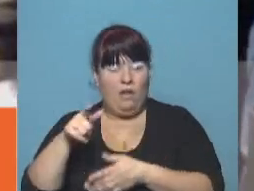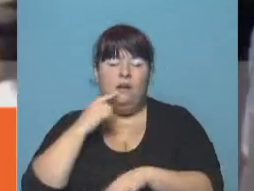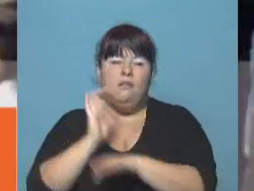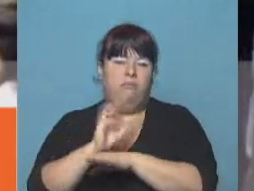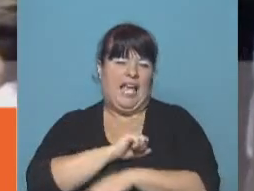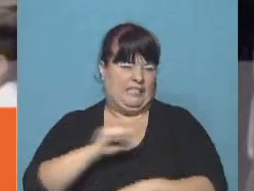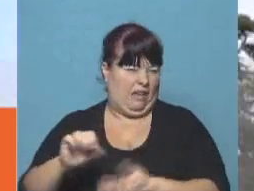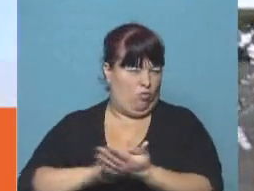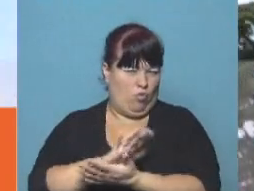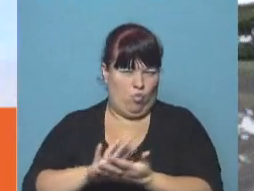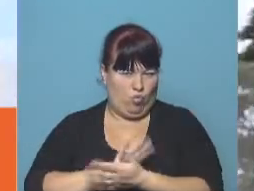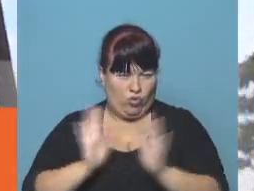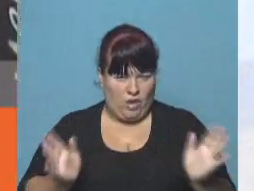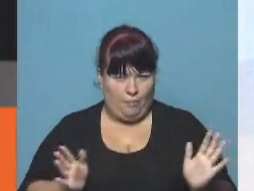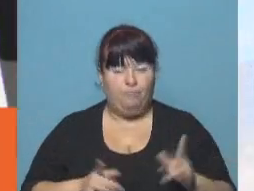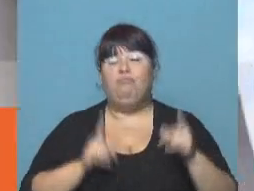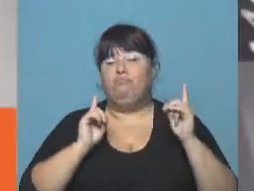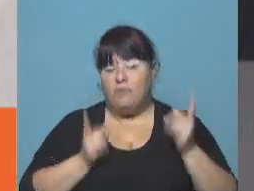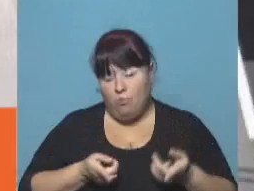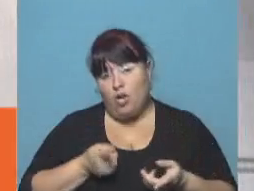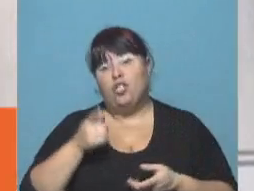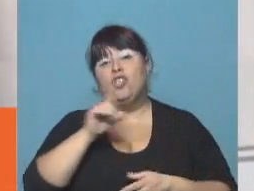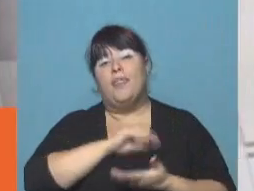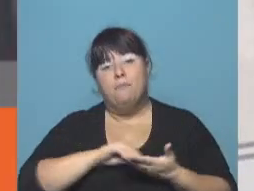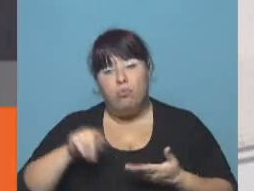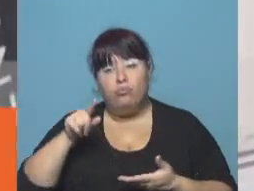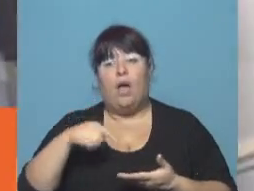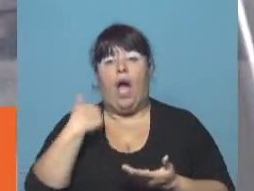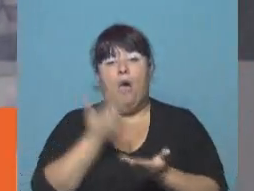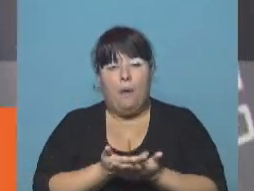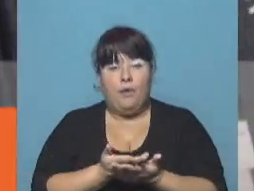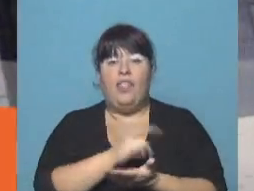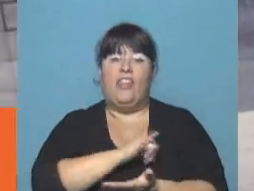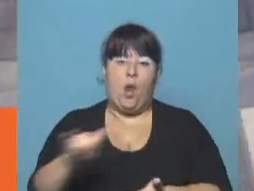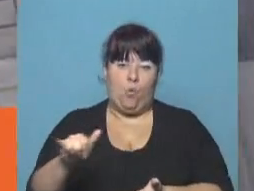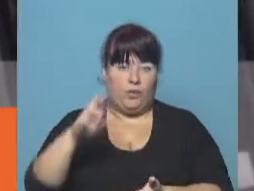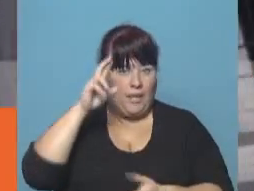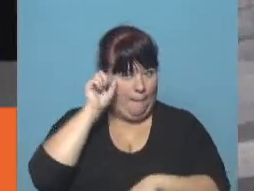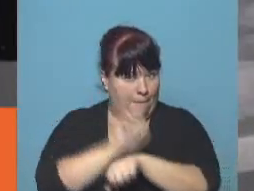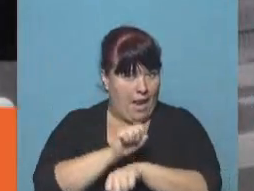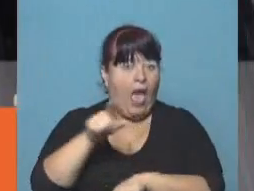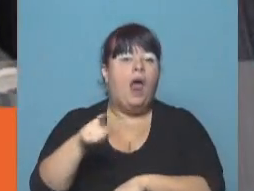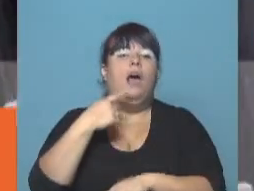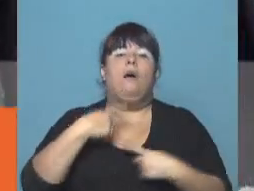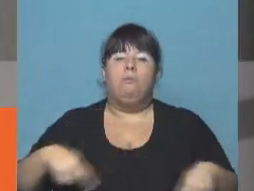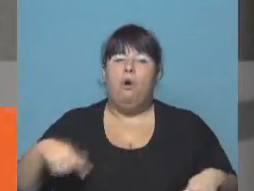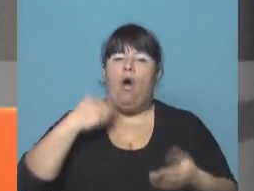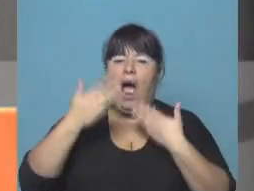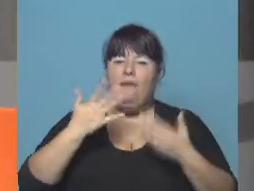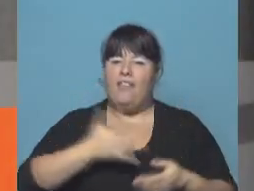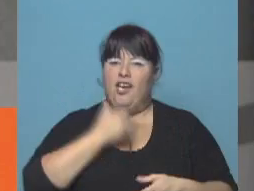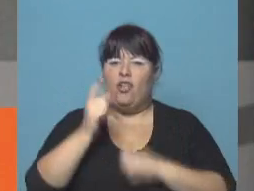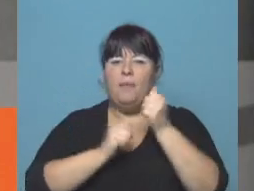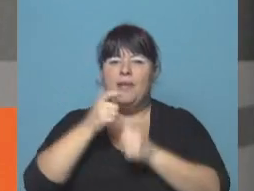consideran fraudulenta. Precisamente por eso los legisladores presentarán una denuncia penal a raíz de las declaraciones del director